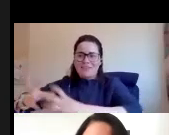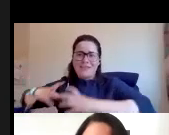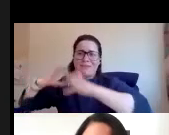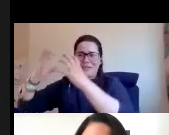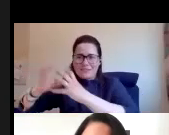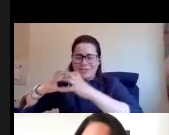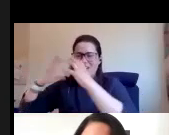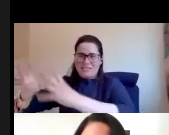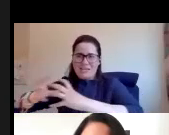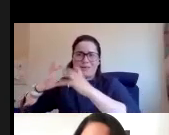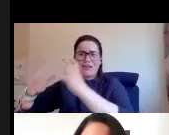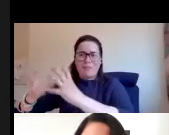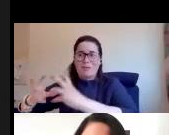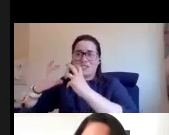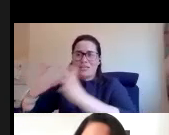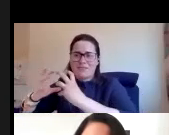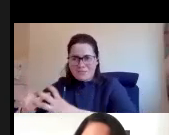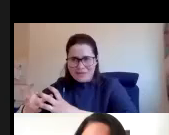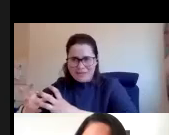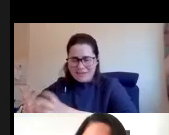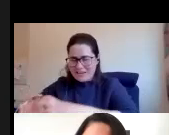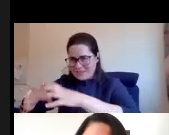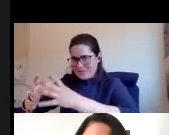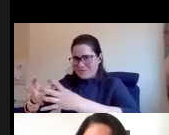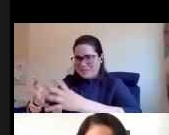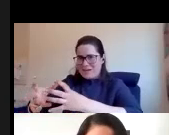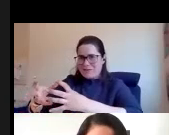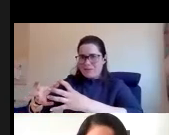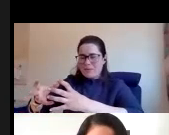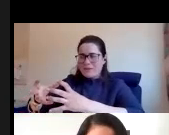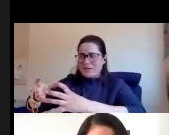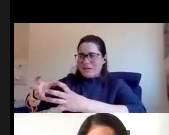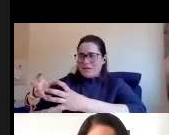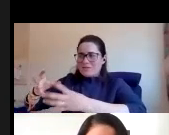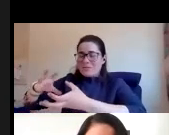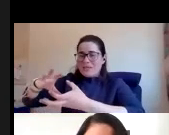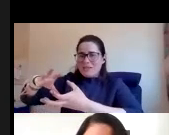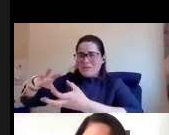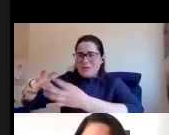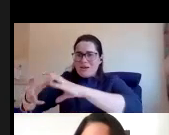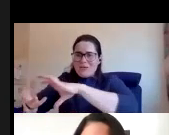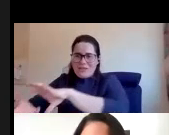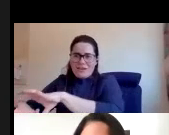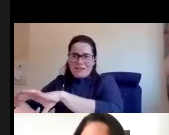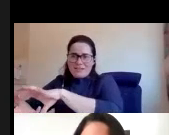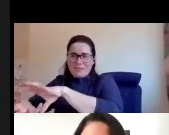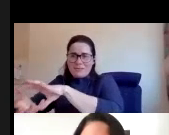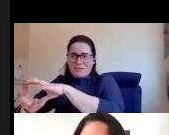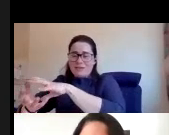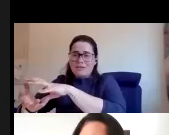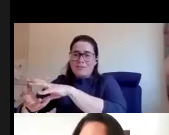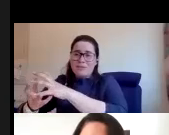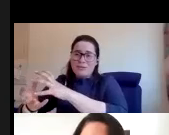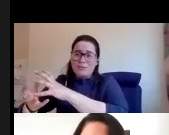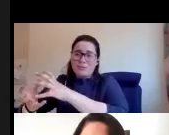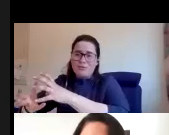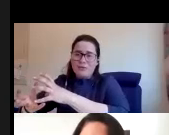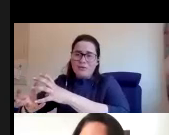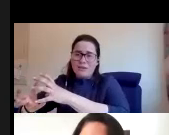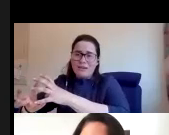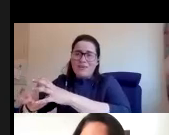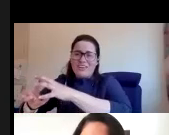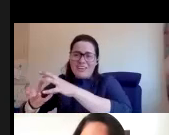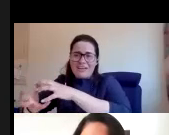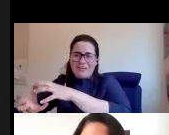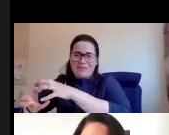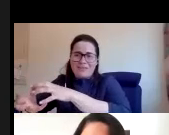hojas, o sea, crecer más rápido, ser más verde. Así es como está el lago. Entonces, media vez un lago llega a este momento eutrófico,